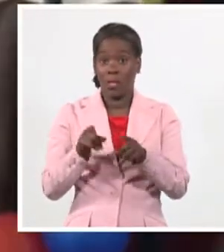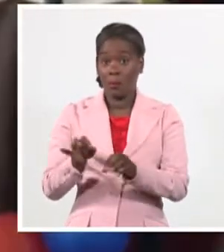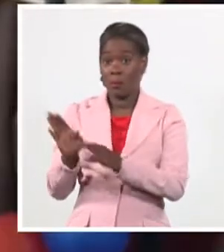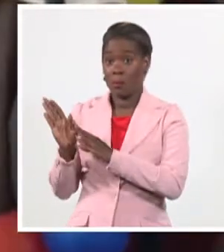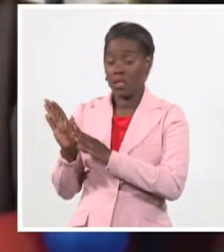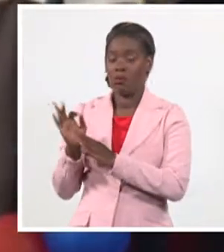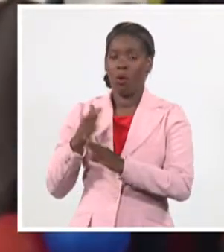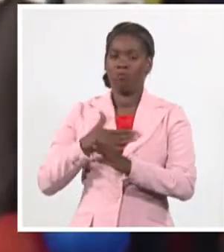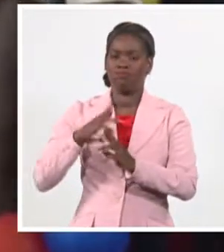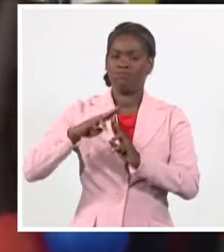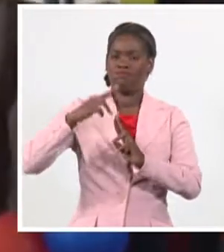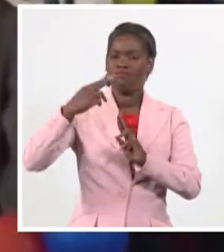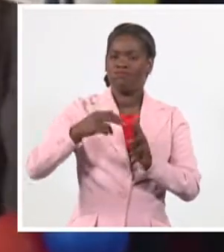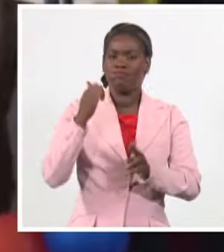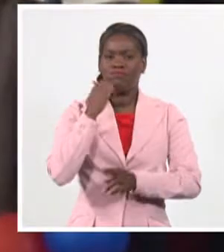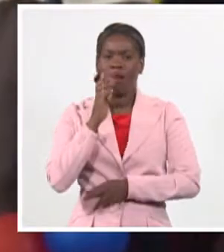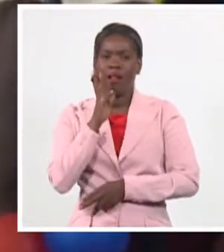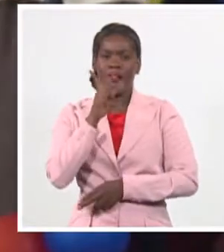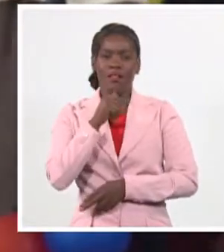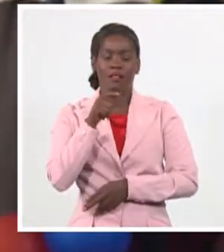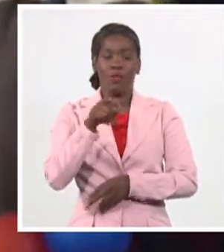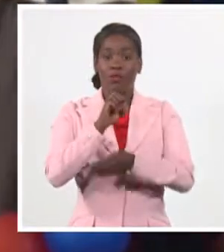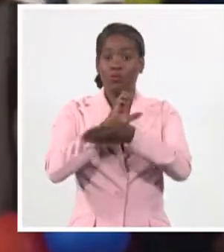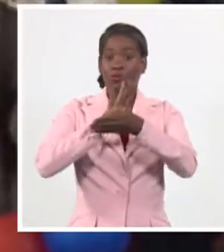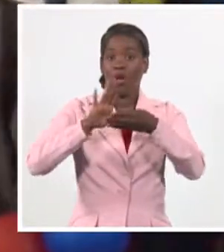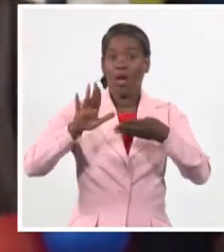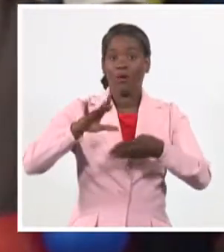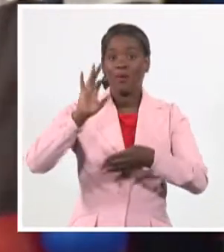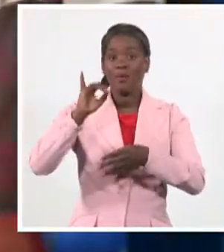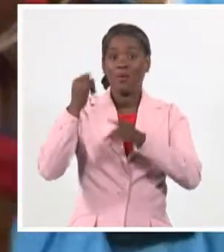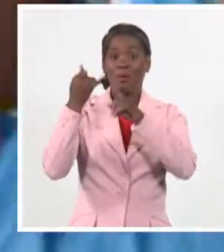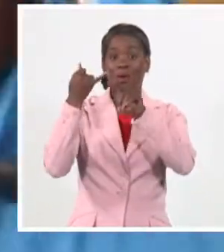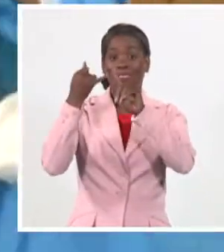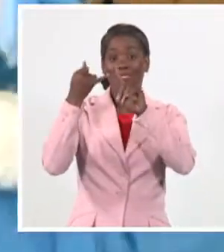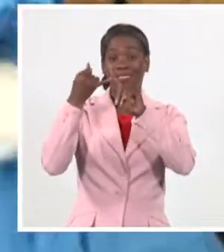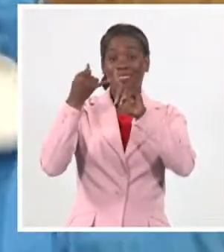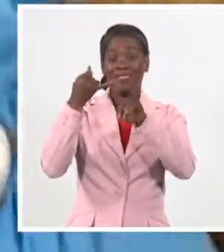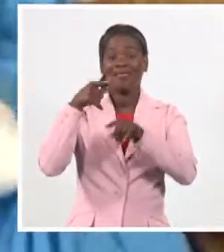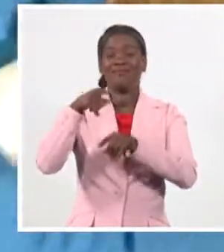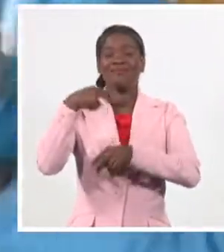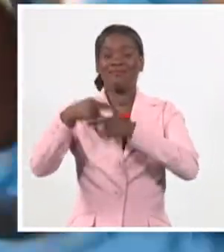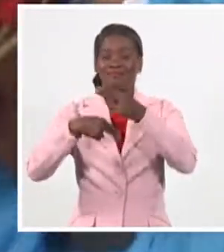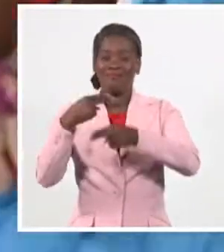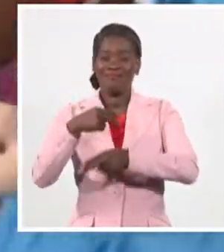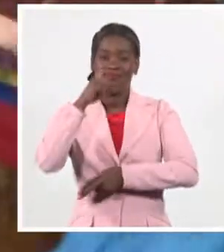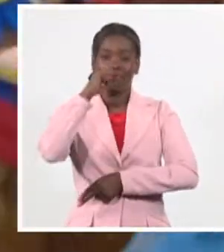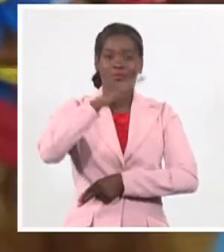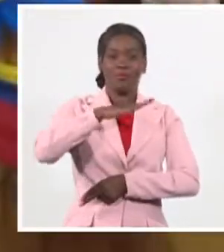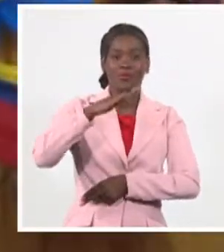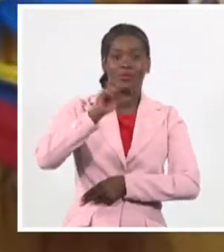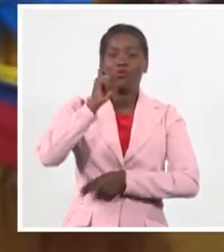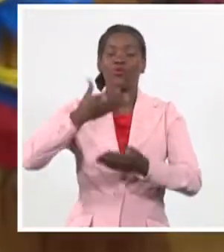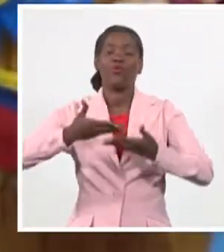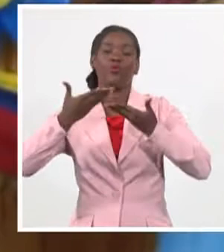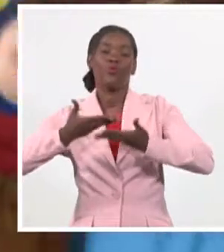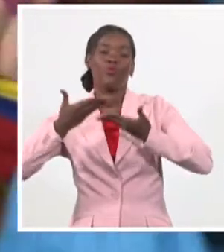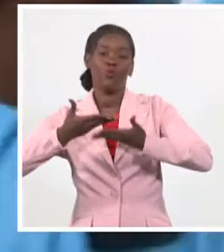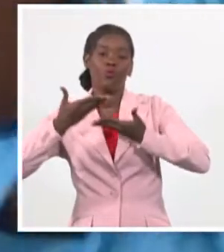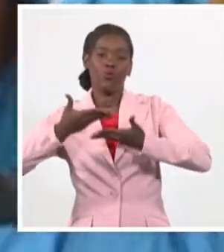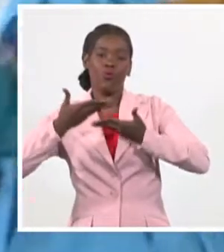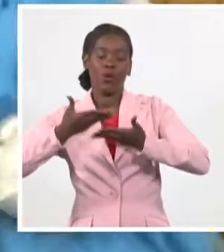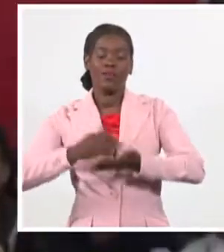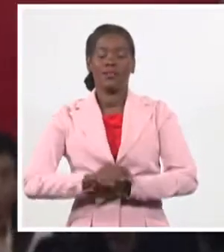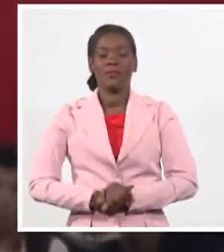Viva, quienes deleitaron con la obra Meñique y la interrelación de diversas expresiones de la cultura popular tradicional venezolana y